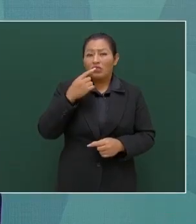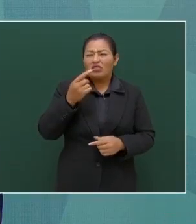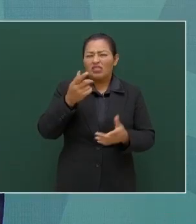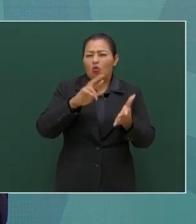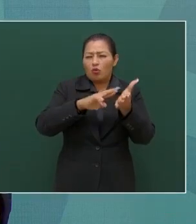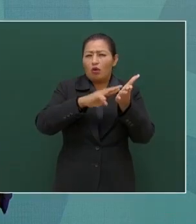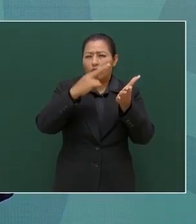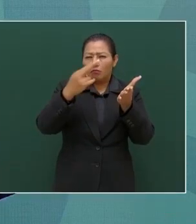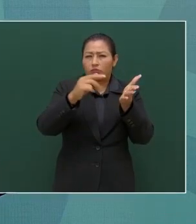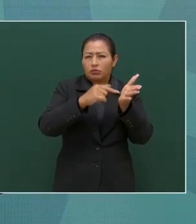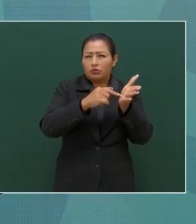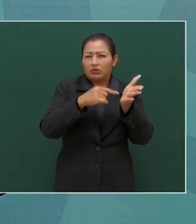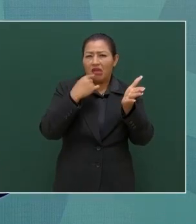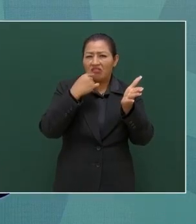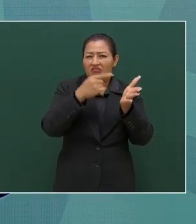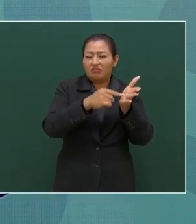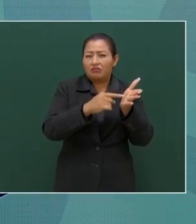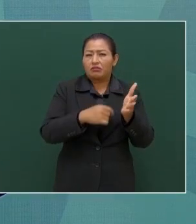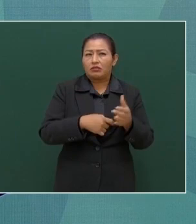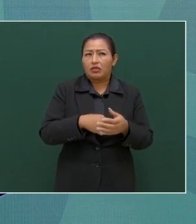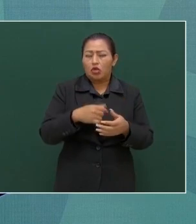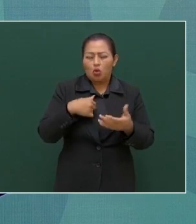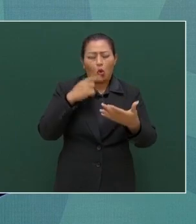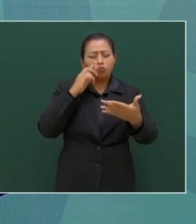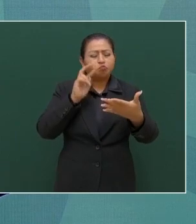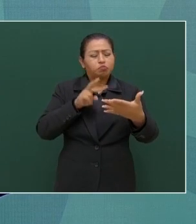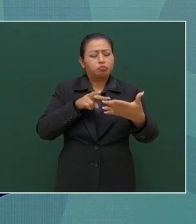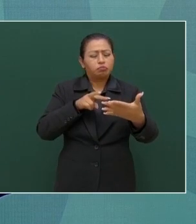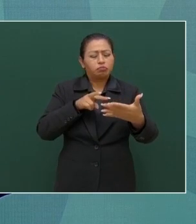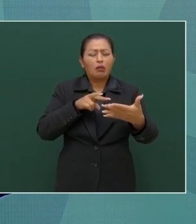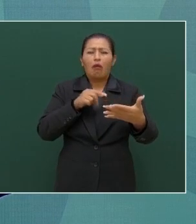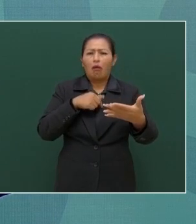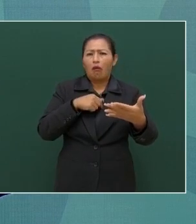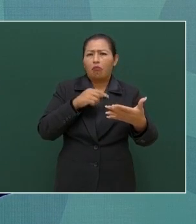revista lo dio a conocer.